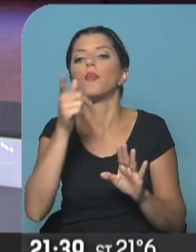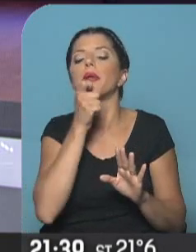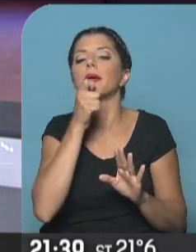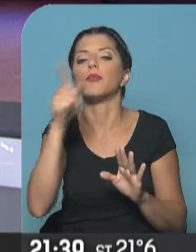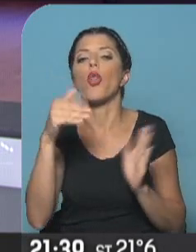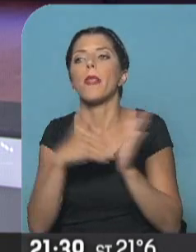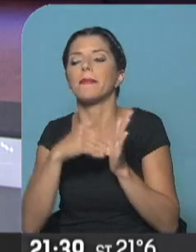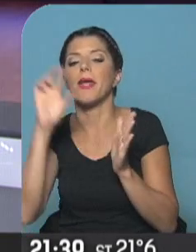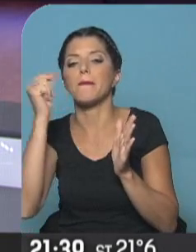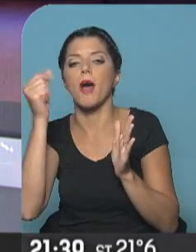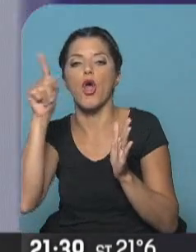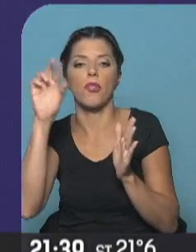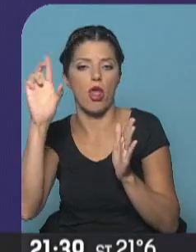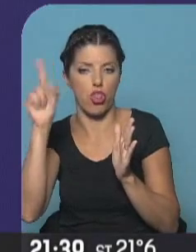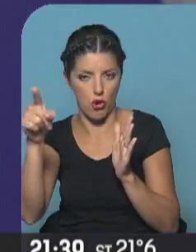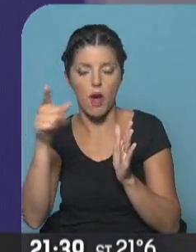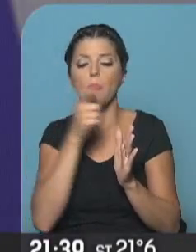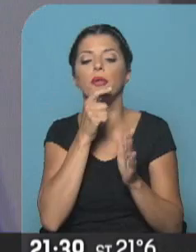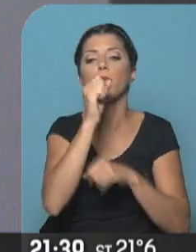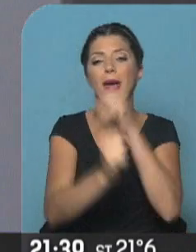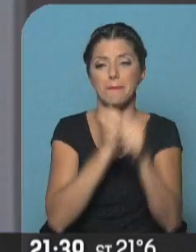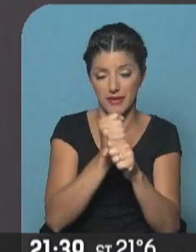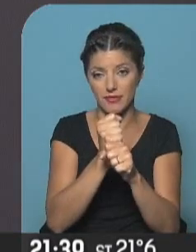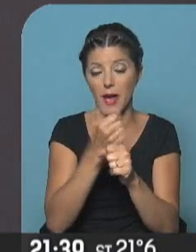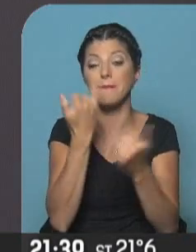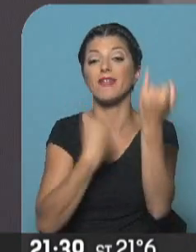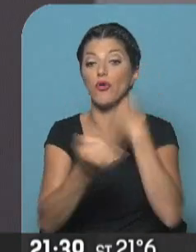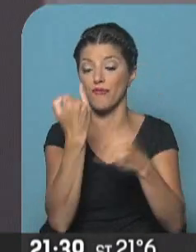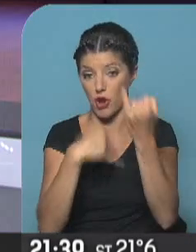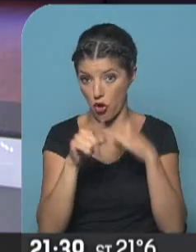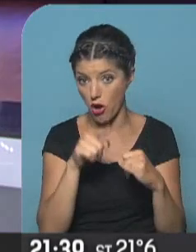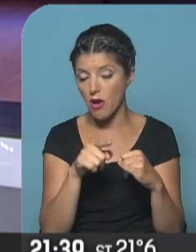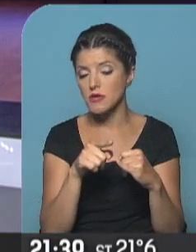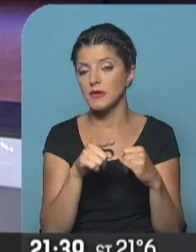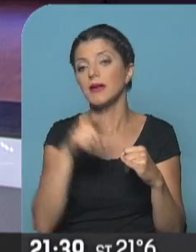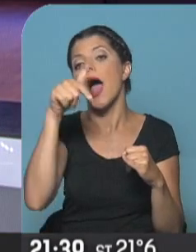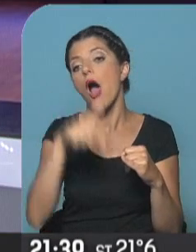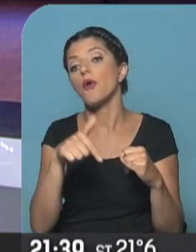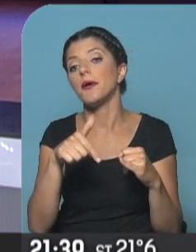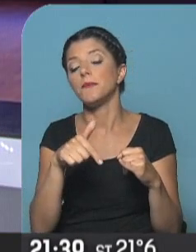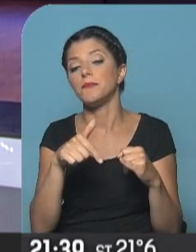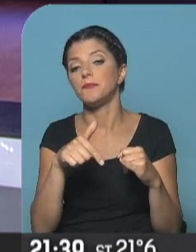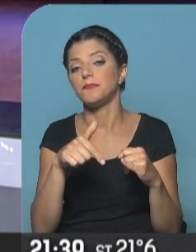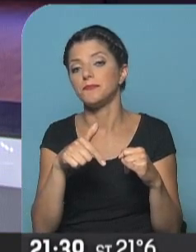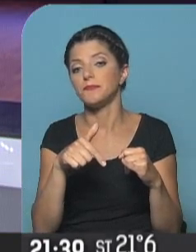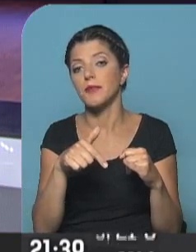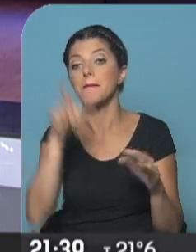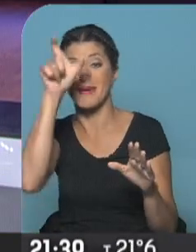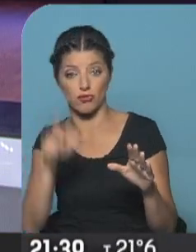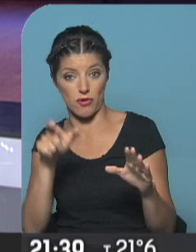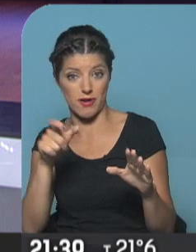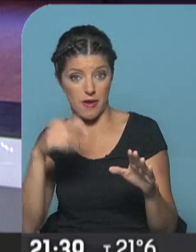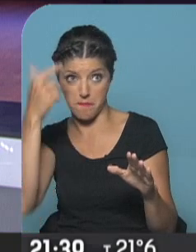extranjera, o un interés de plazo fijo por parte de una empresa, una sociedad. Ahora estarían grabando a las personas